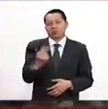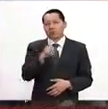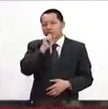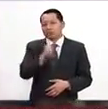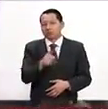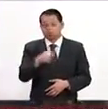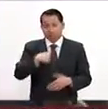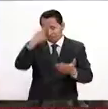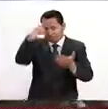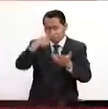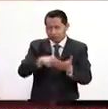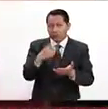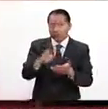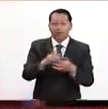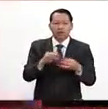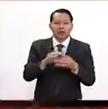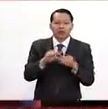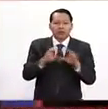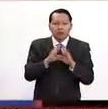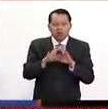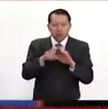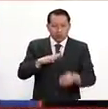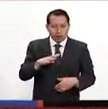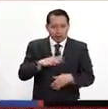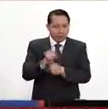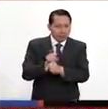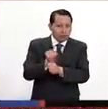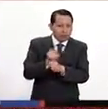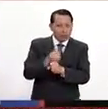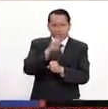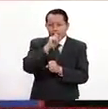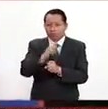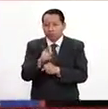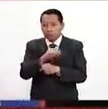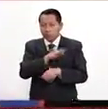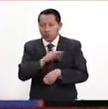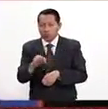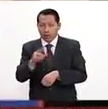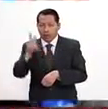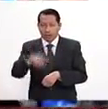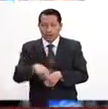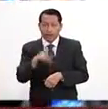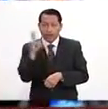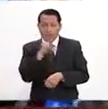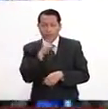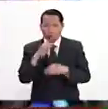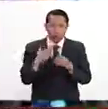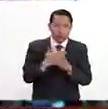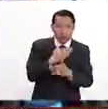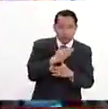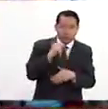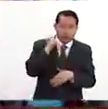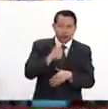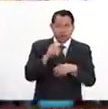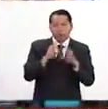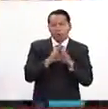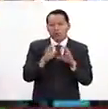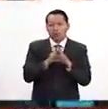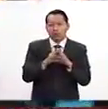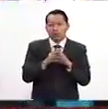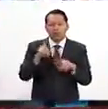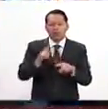en ese sentido, algunos de los ángulos de las investigaciones, si se llega a comprobar la interferencia y la eventual colusión, va a tener que ver de quién